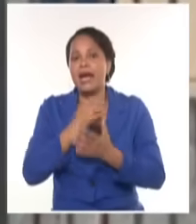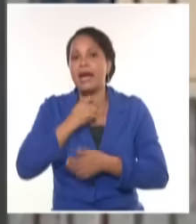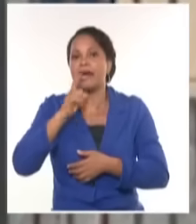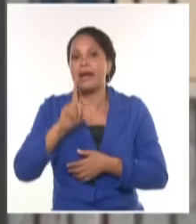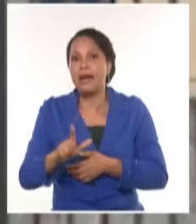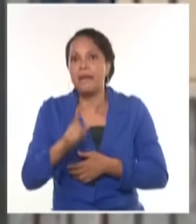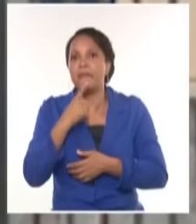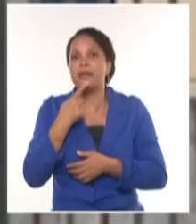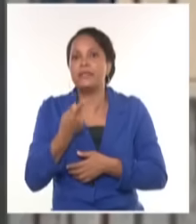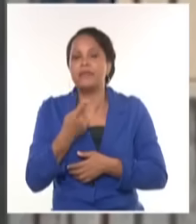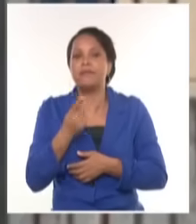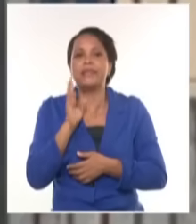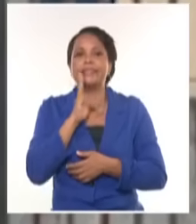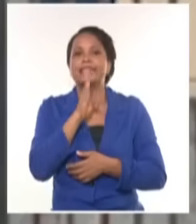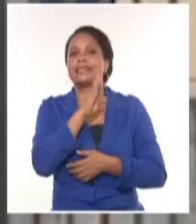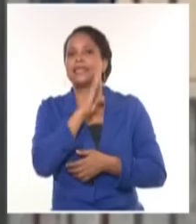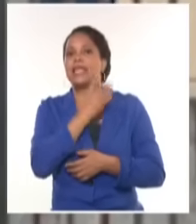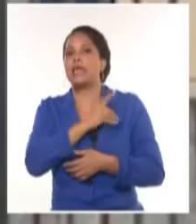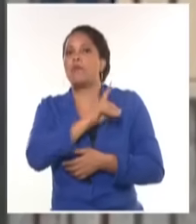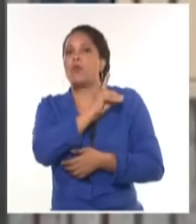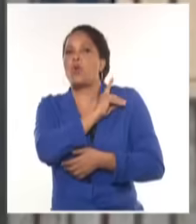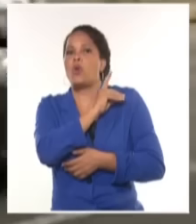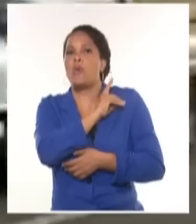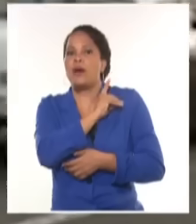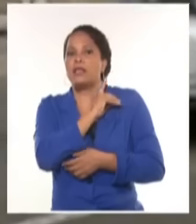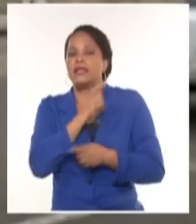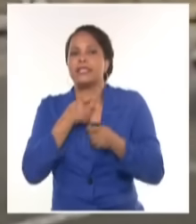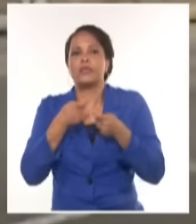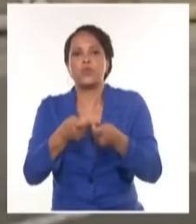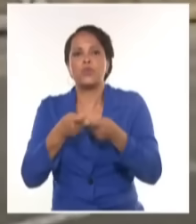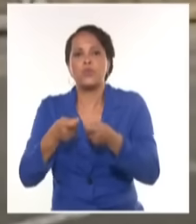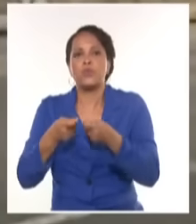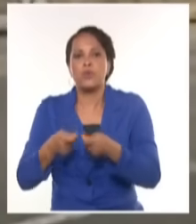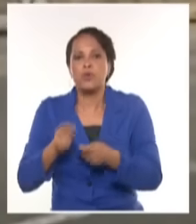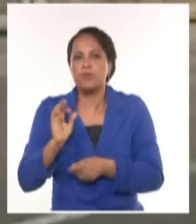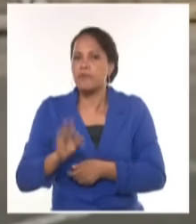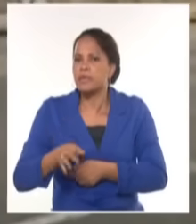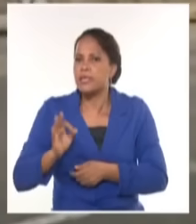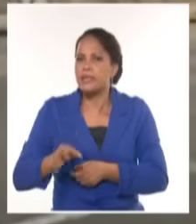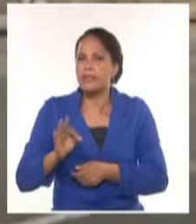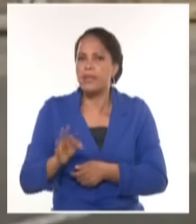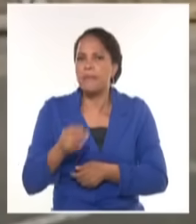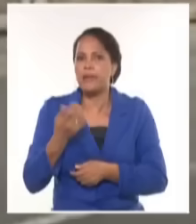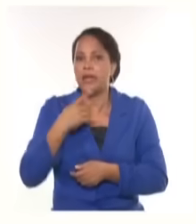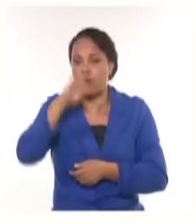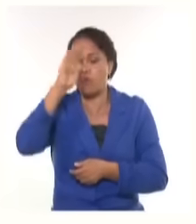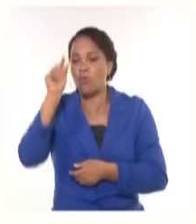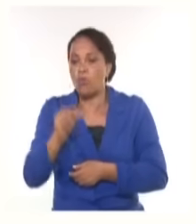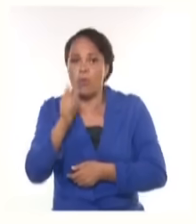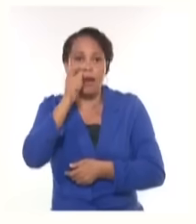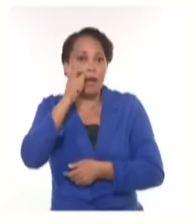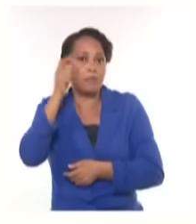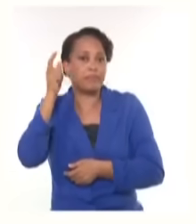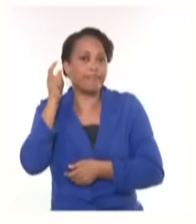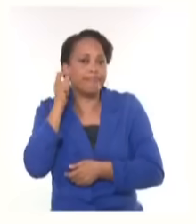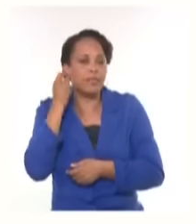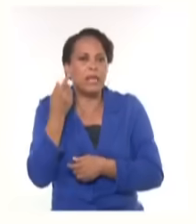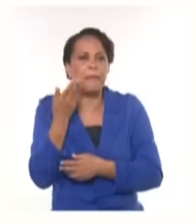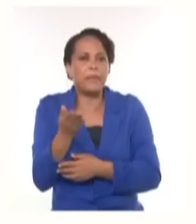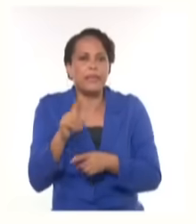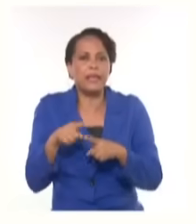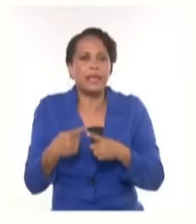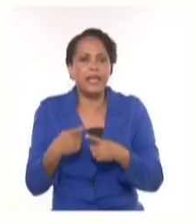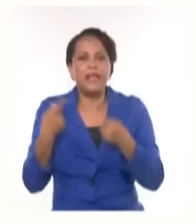su inmunidad diplomática, incita sistemáticamente a cubanas y a cubanos a